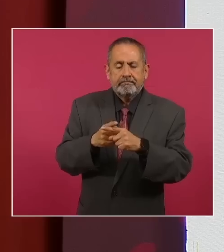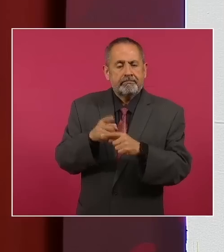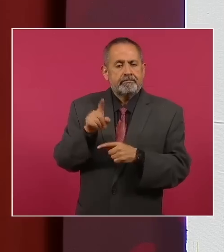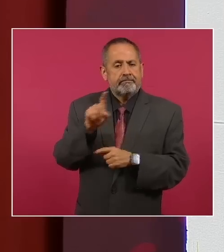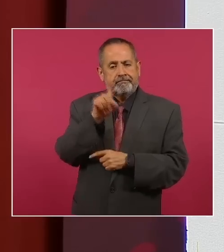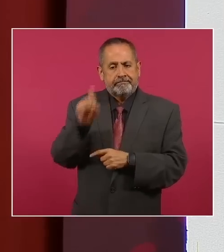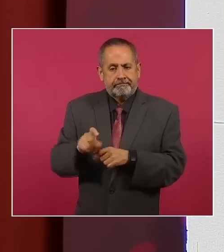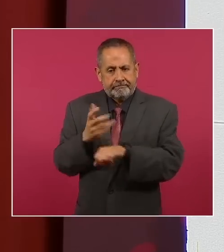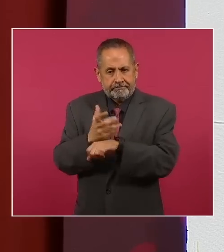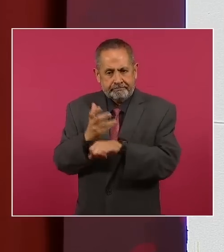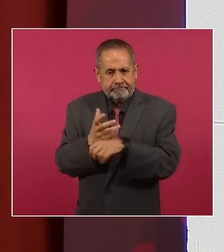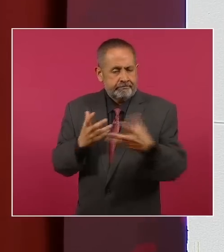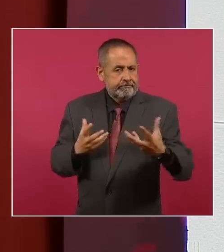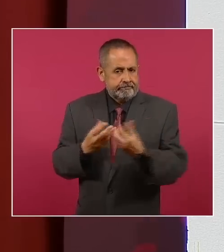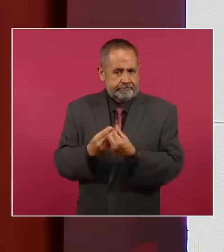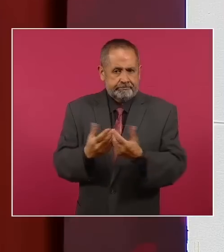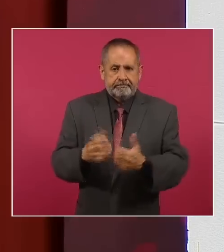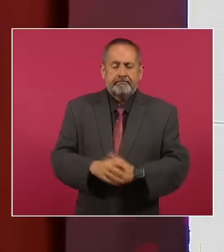sigue, por favor.